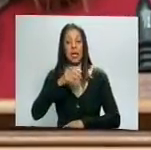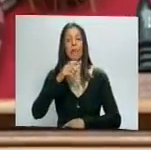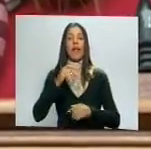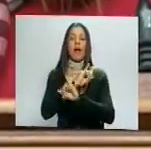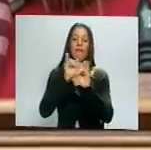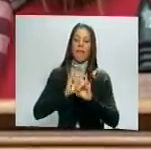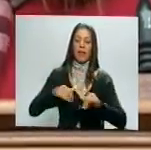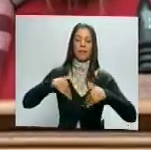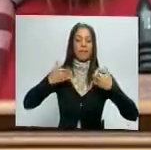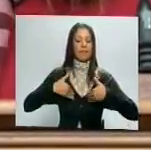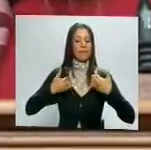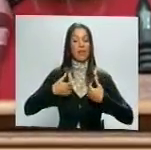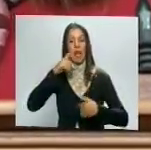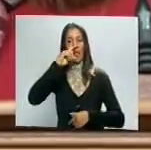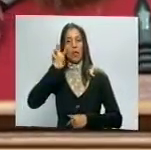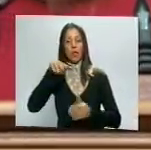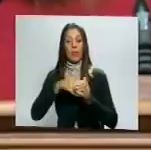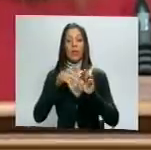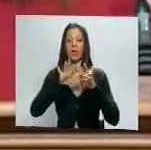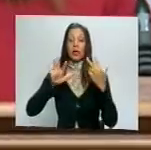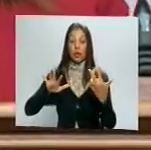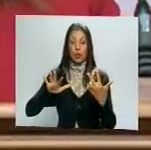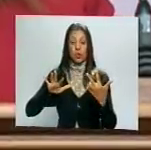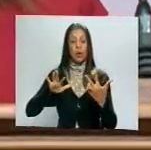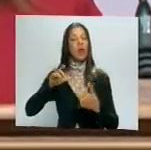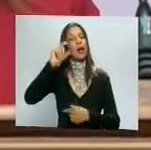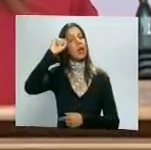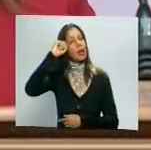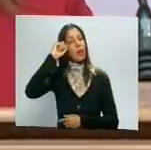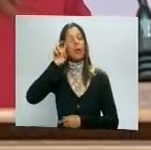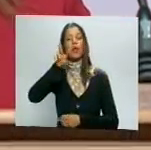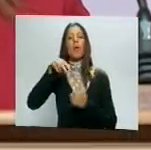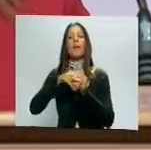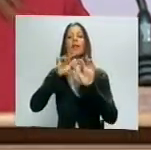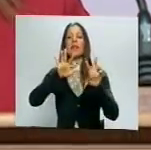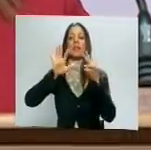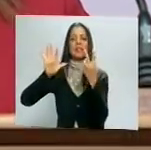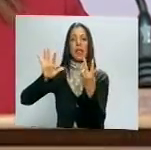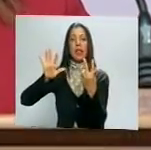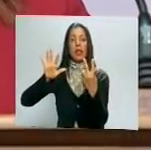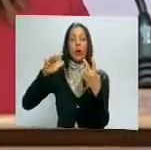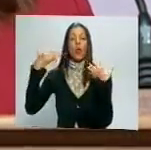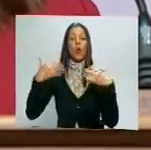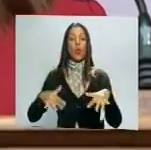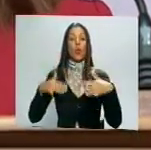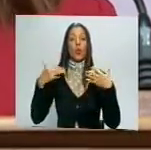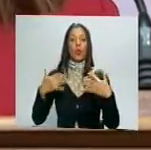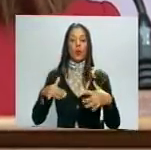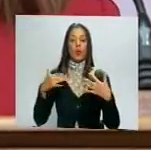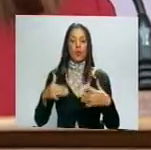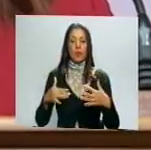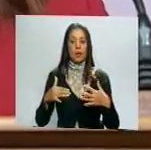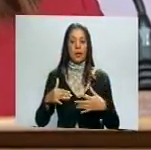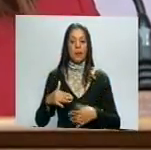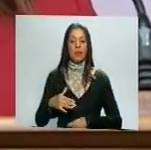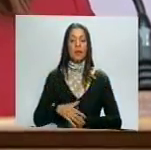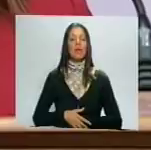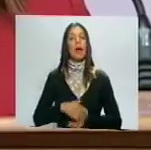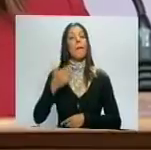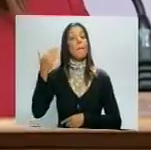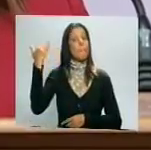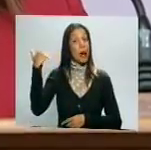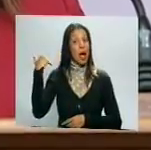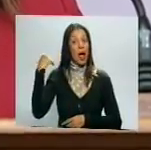todo eso. Pero es que venimos de un 2017 que, aun cuando nos queda en el